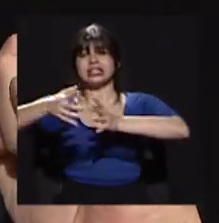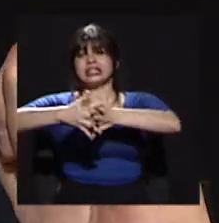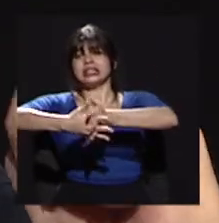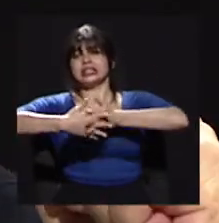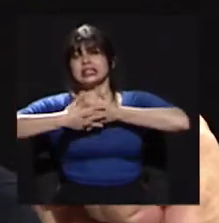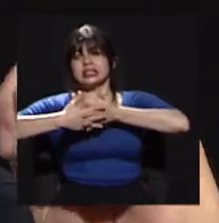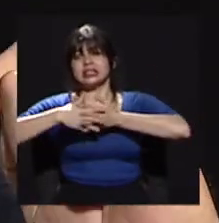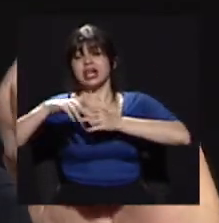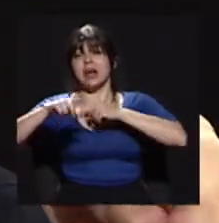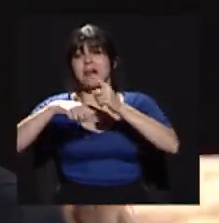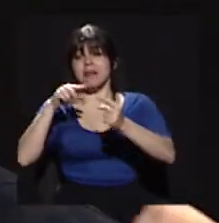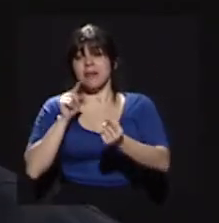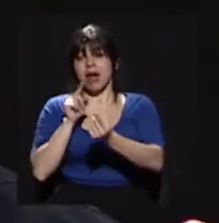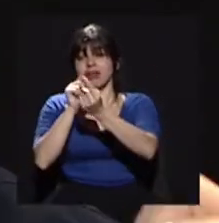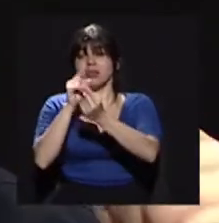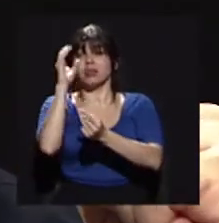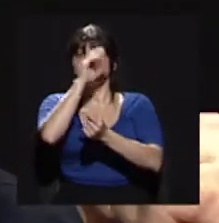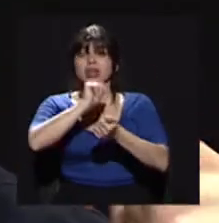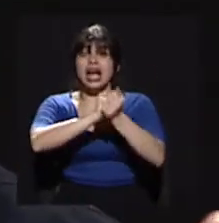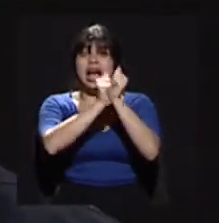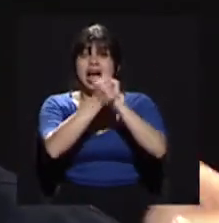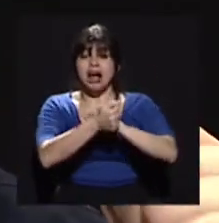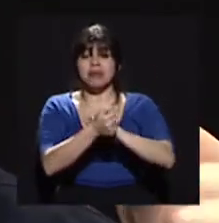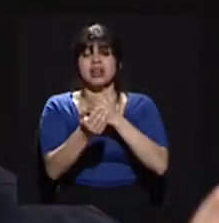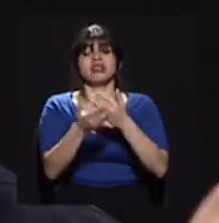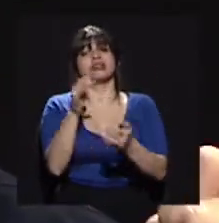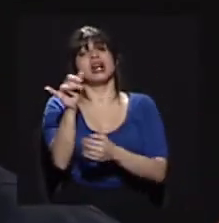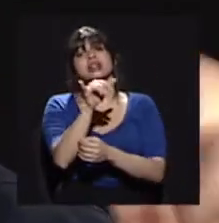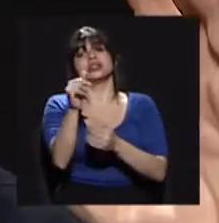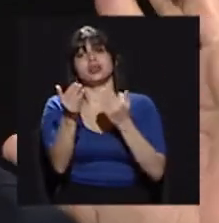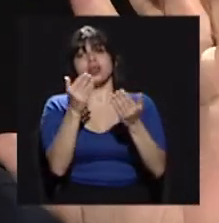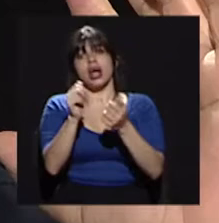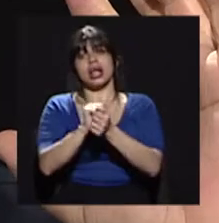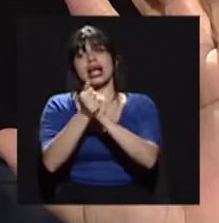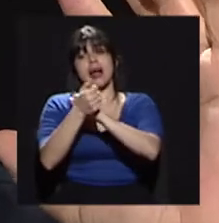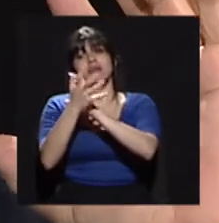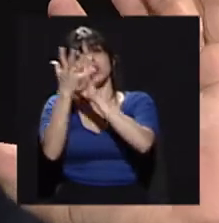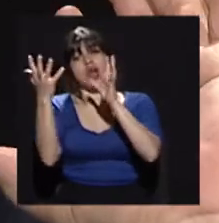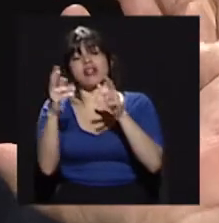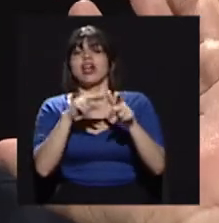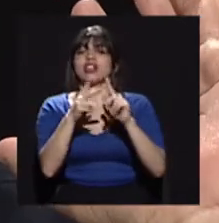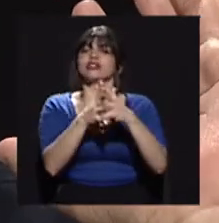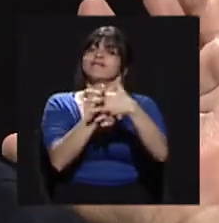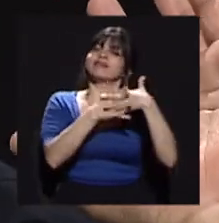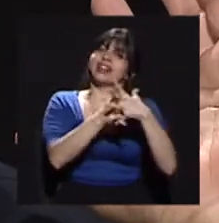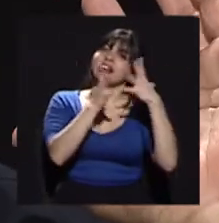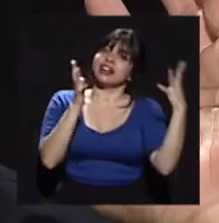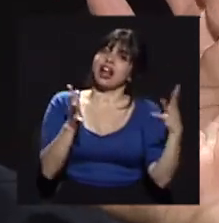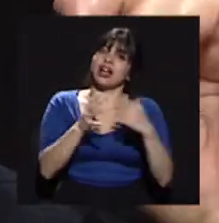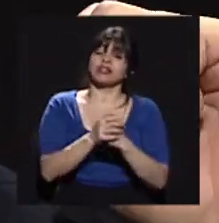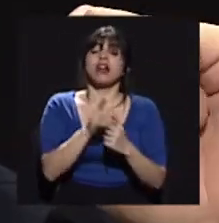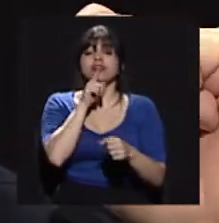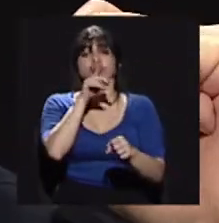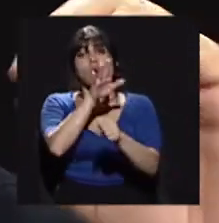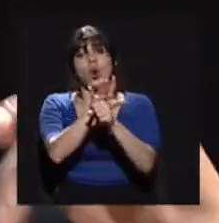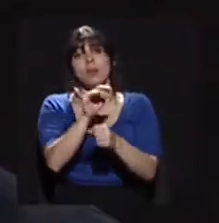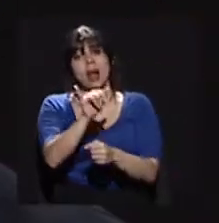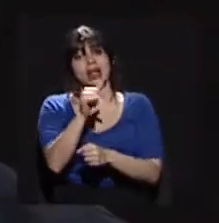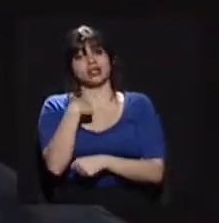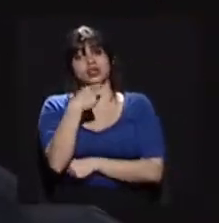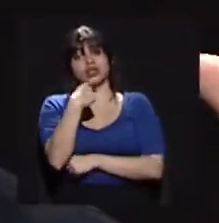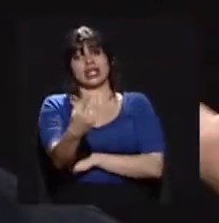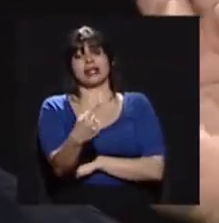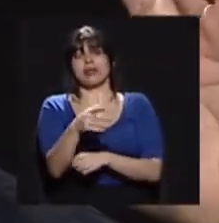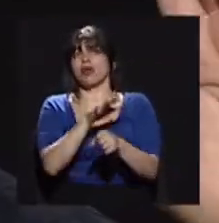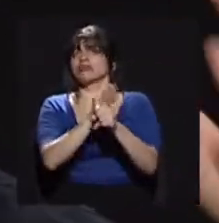que encontraremos al proceso de cambio será equivalente a la proporción de ese cambio y estamos haciendo esta y está cumpliéndose ese aforismo pero